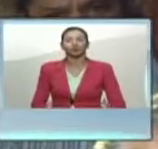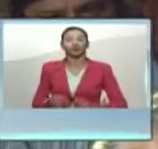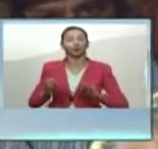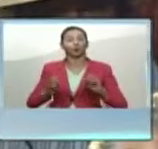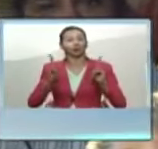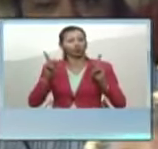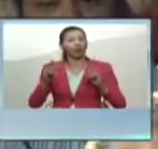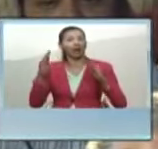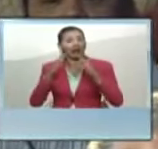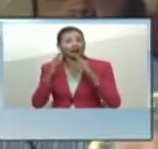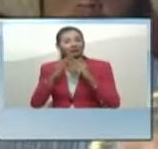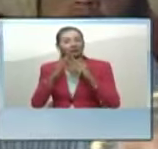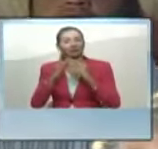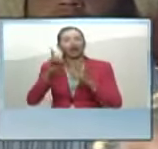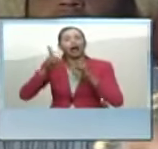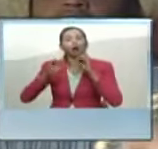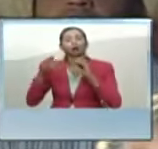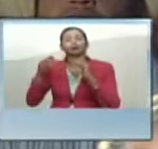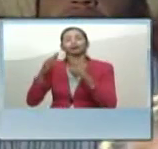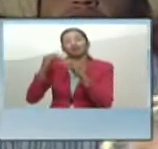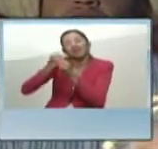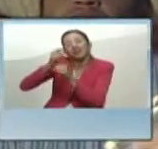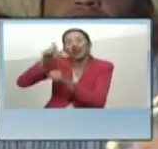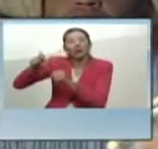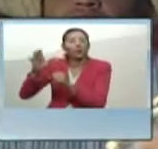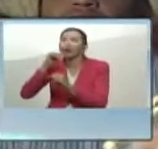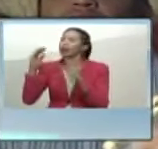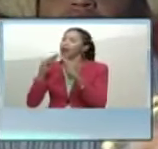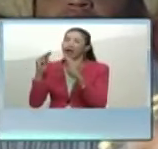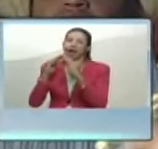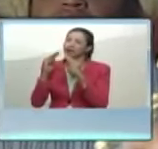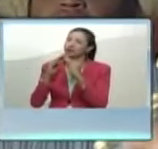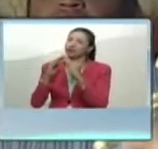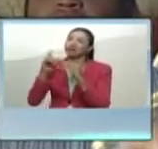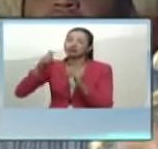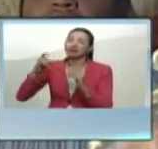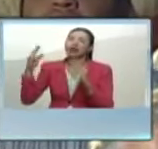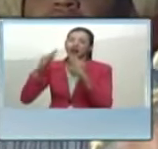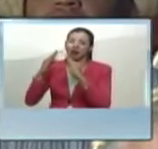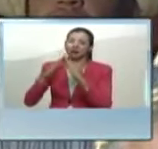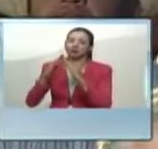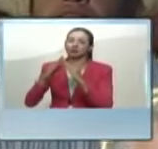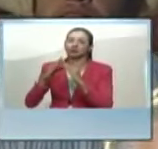de vivienda, tenemos pescadores con unas condiciones de verdad que requieren su vivienda, que